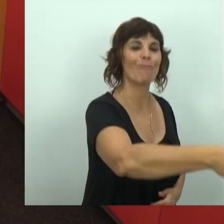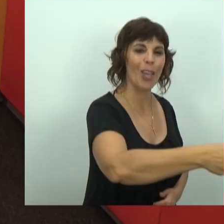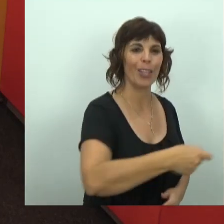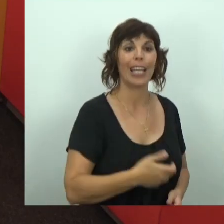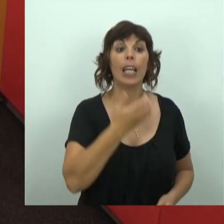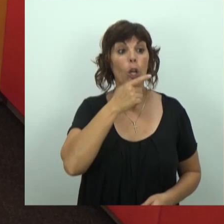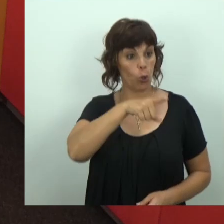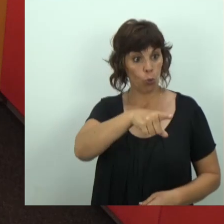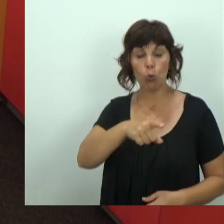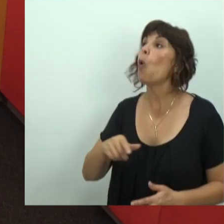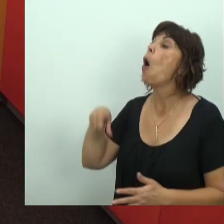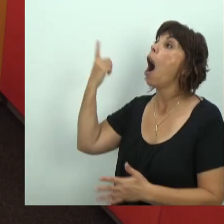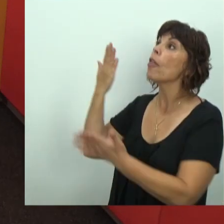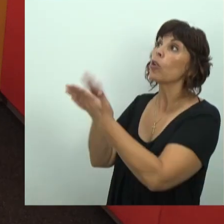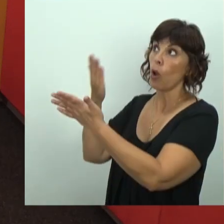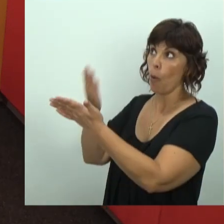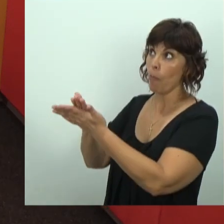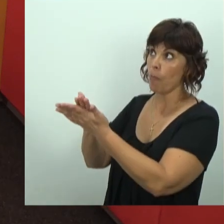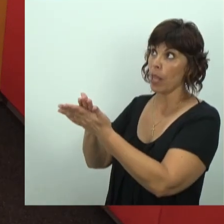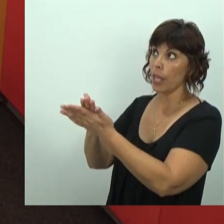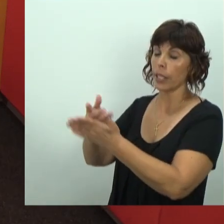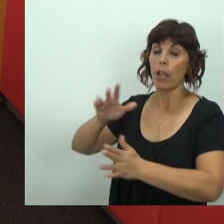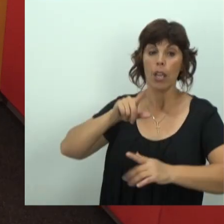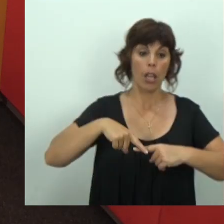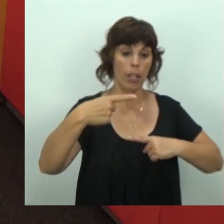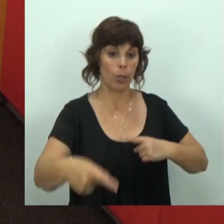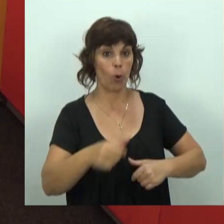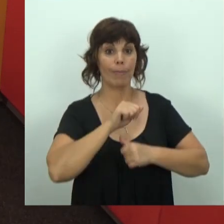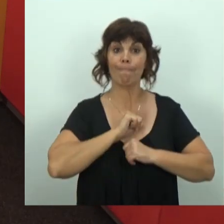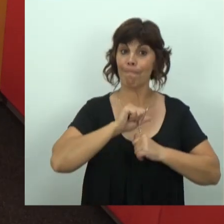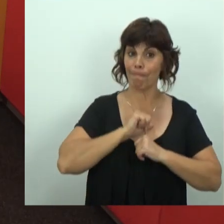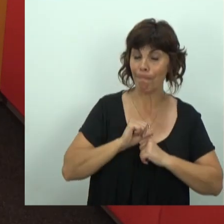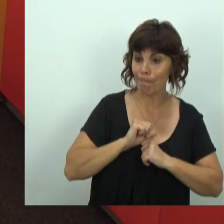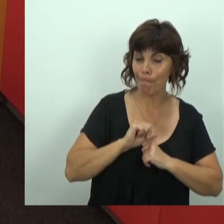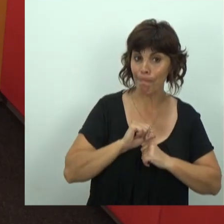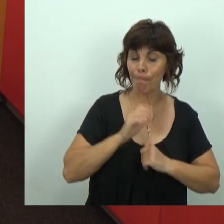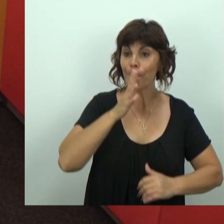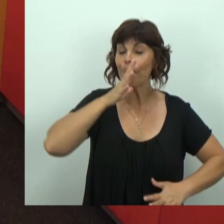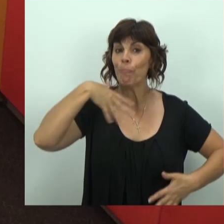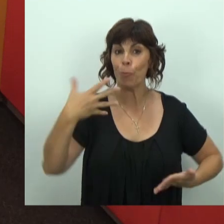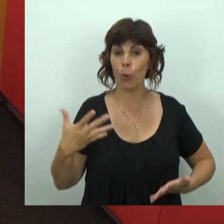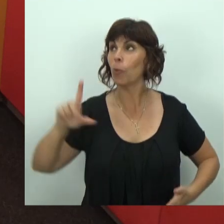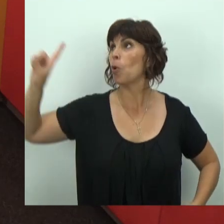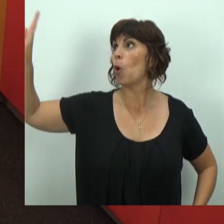que se quiere debajo del cielo tiene su hora y su